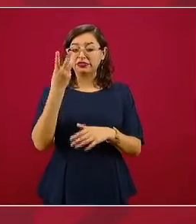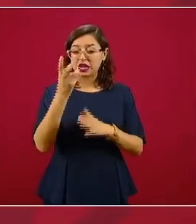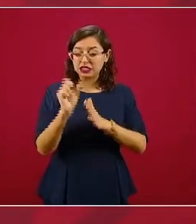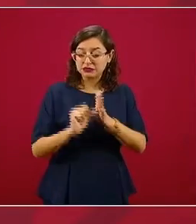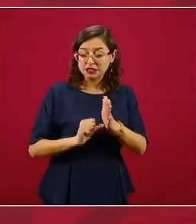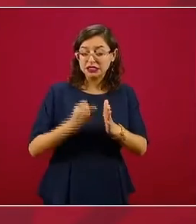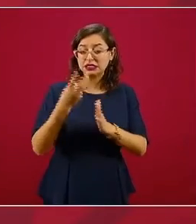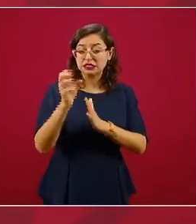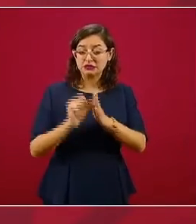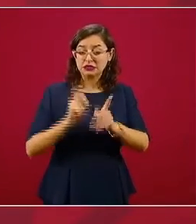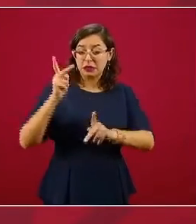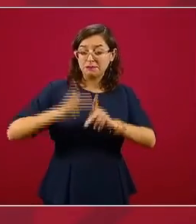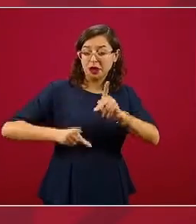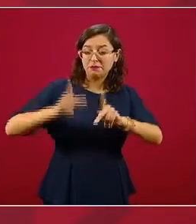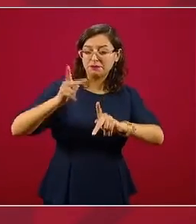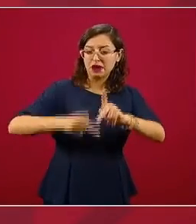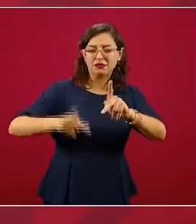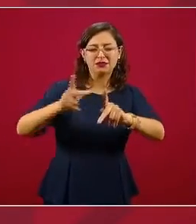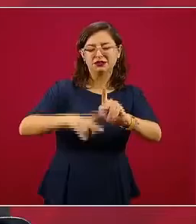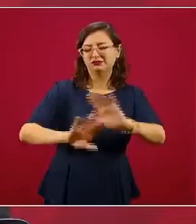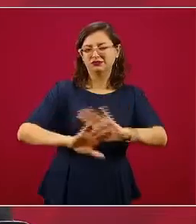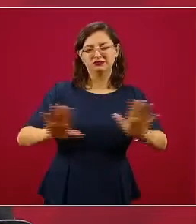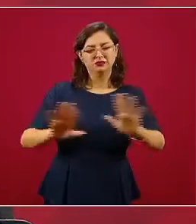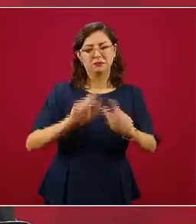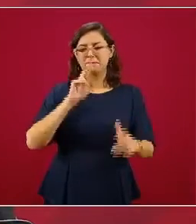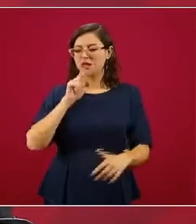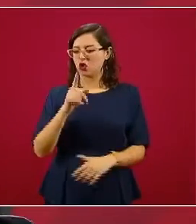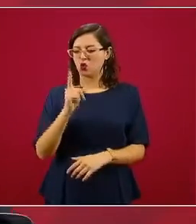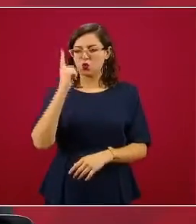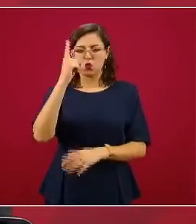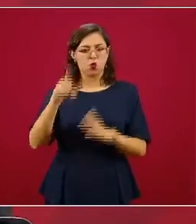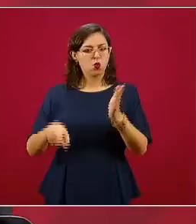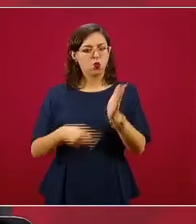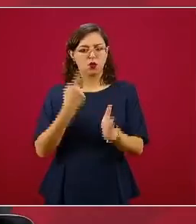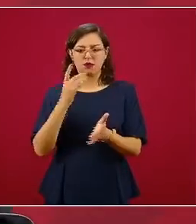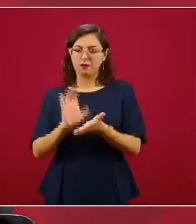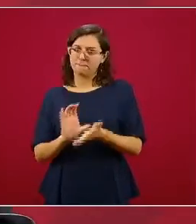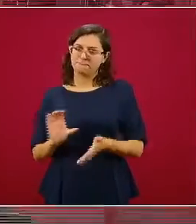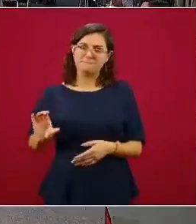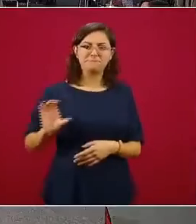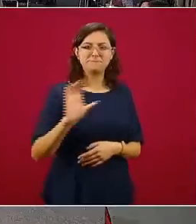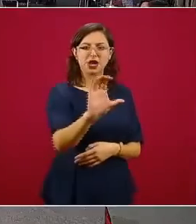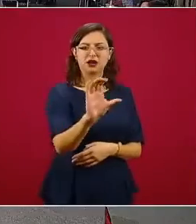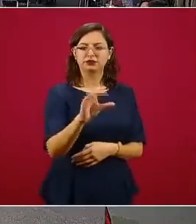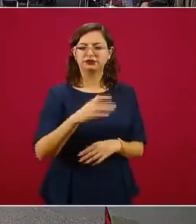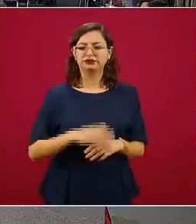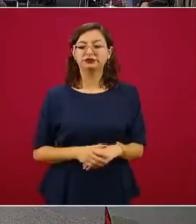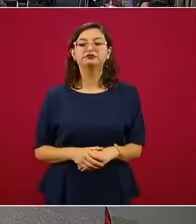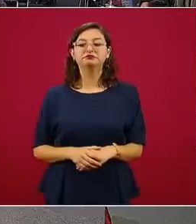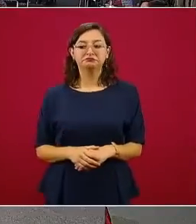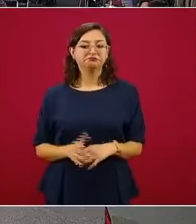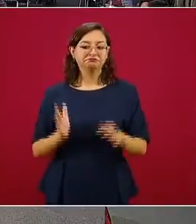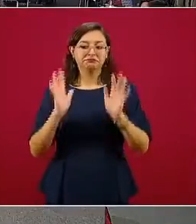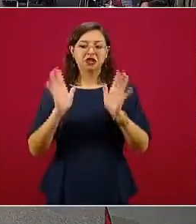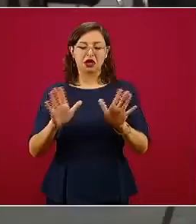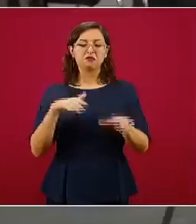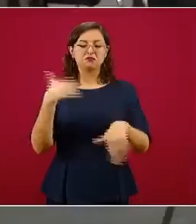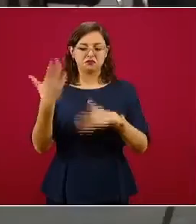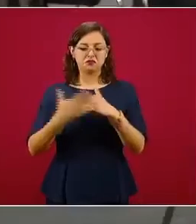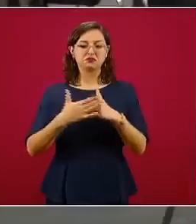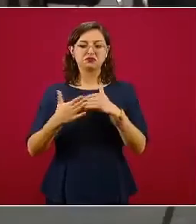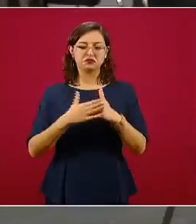entregar los recursos a los estados. Sí, van a empezar ya a entregarse los fondos.